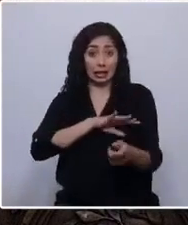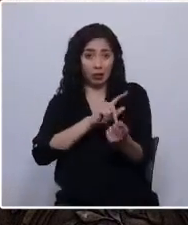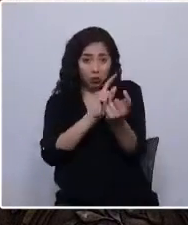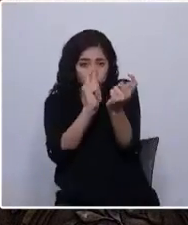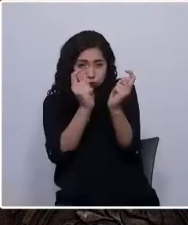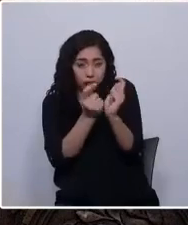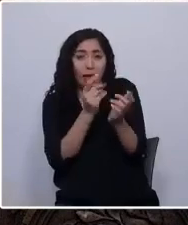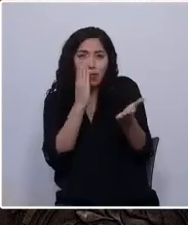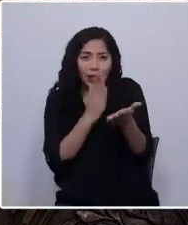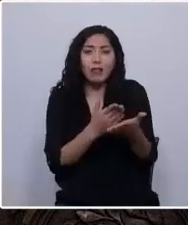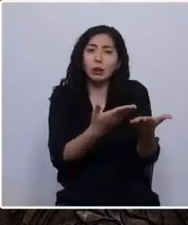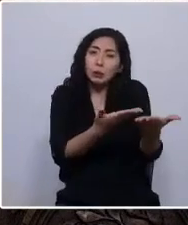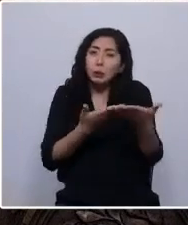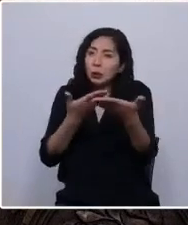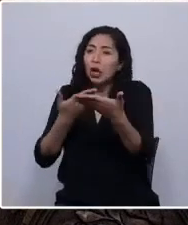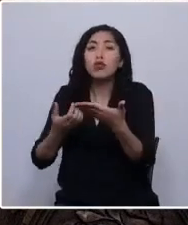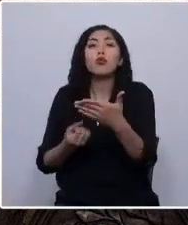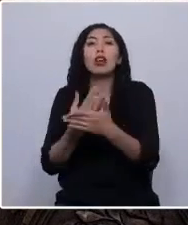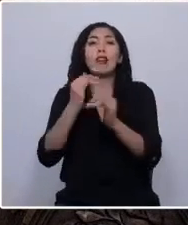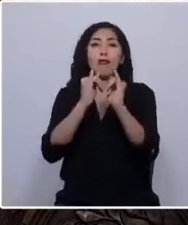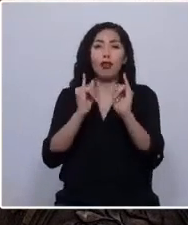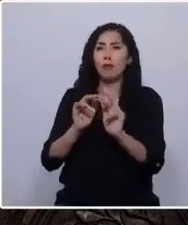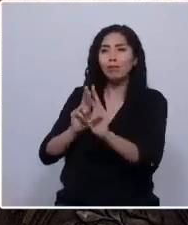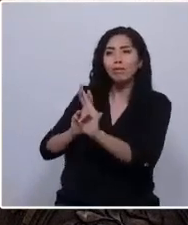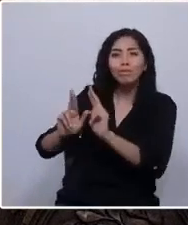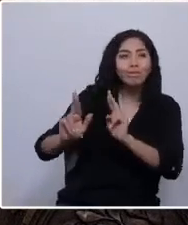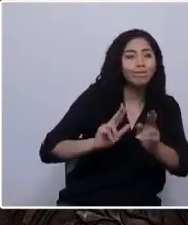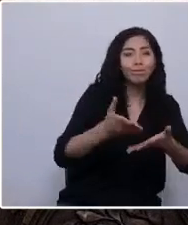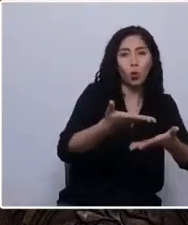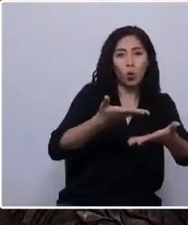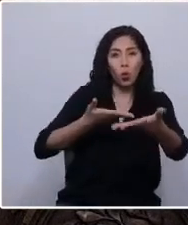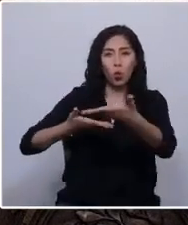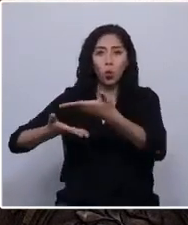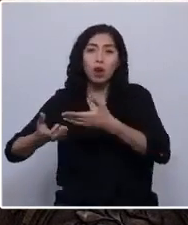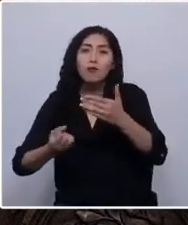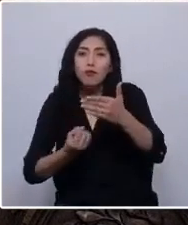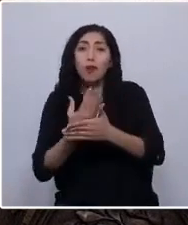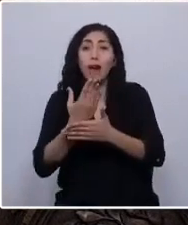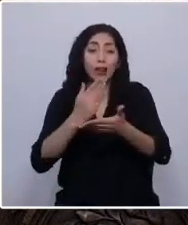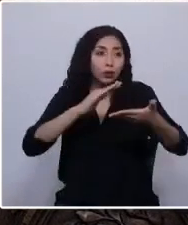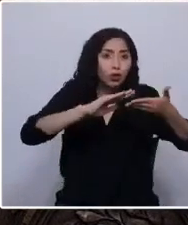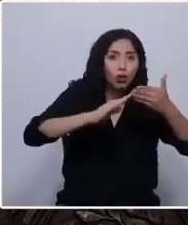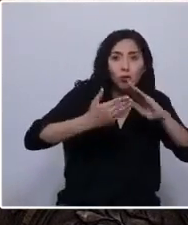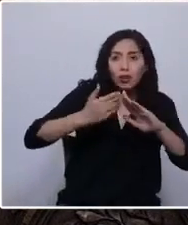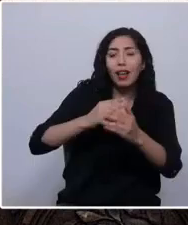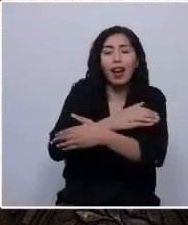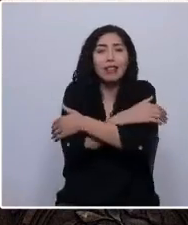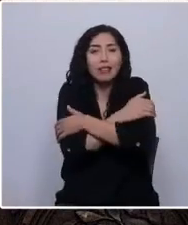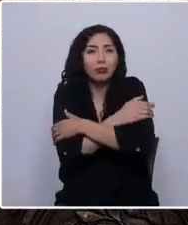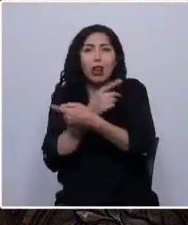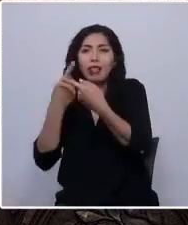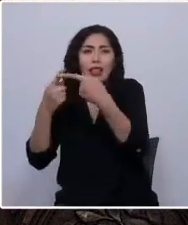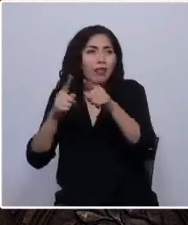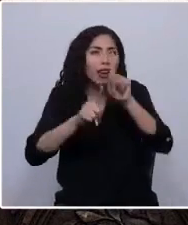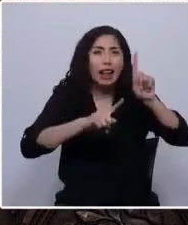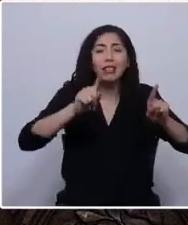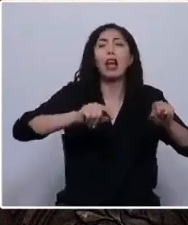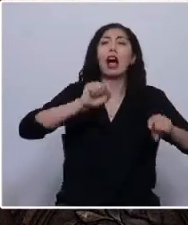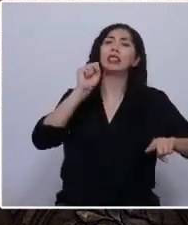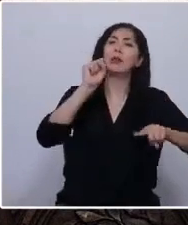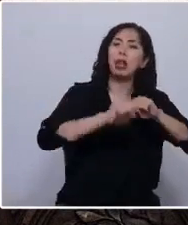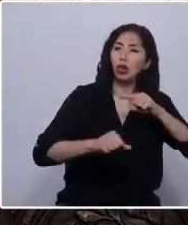invitarnos a nuevas formas de relacionarnos, a una nueva forma de convivencia, vivir en comunidad, abrazando las diferencias, no